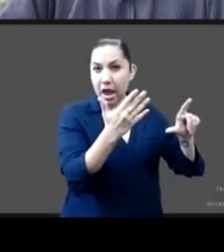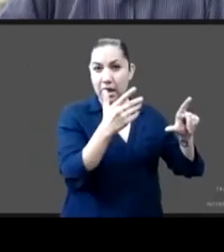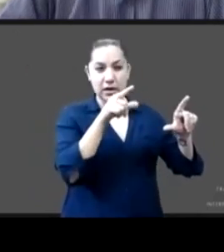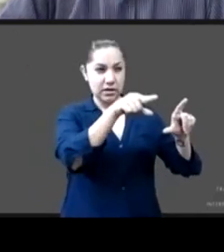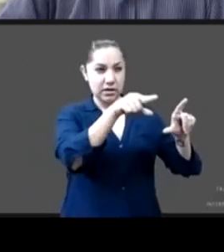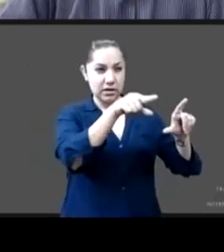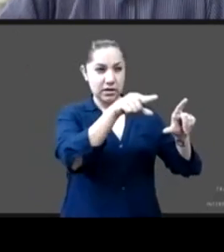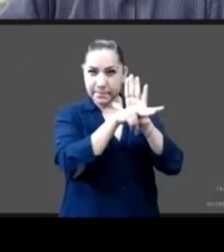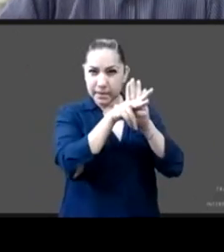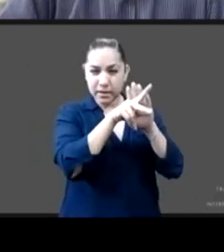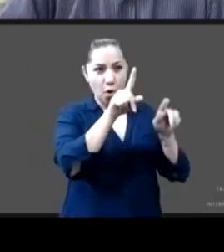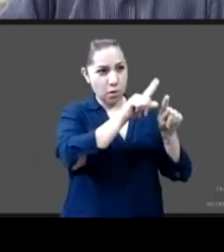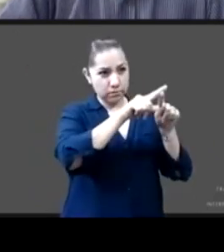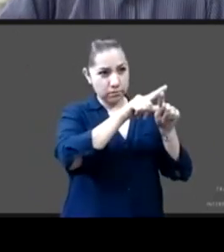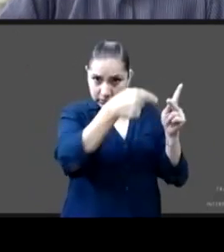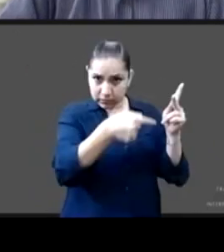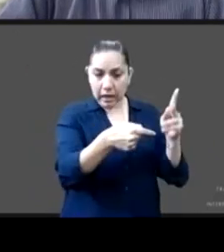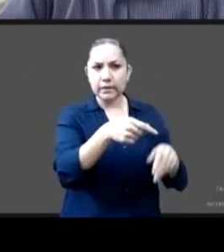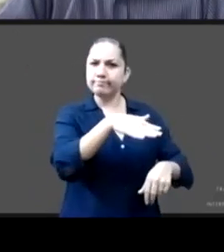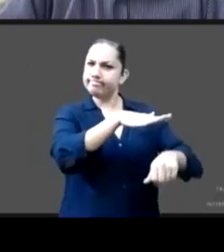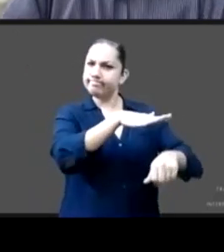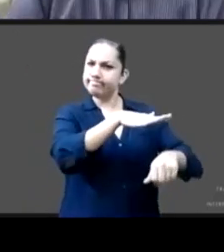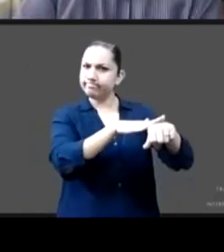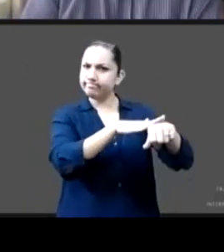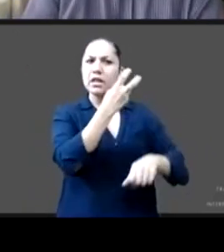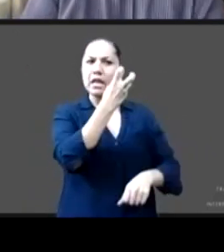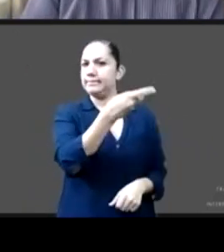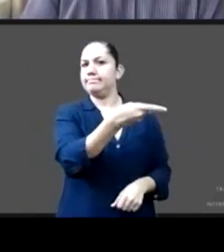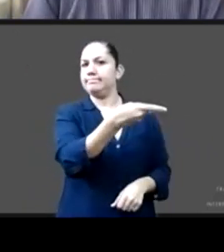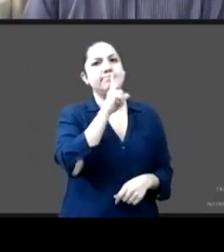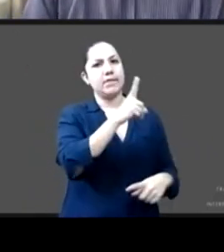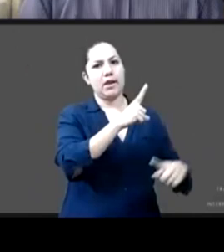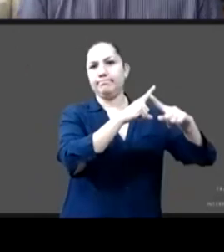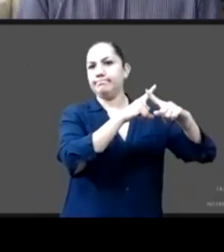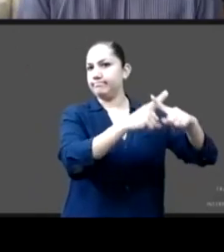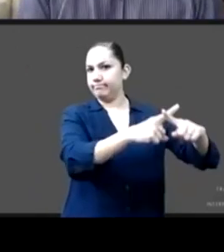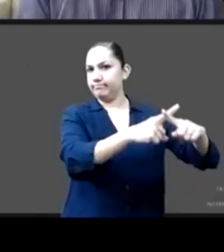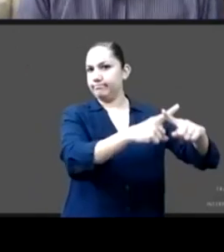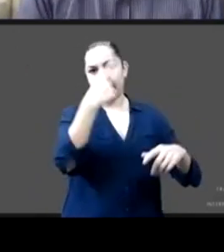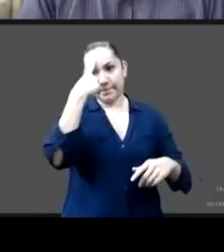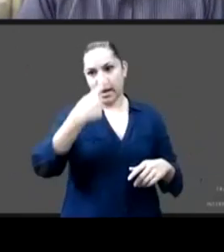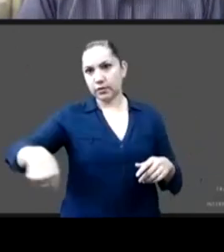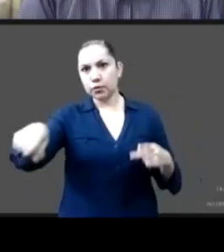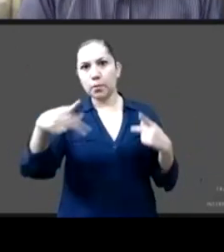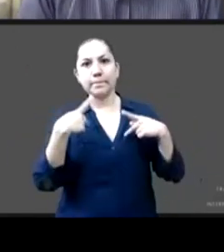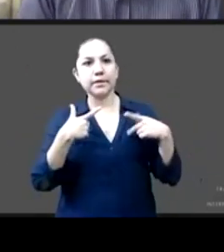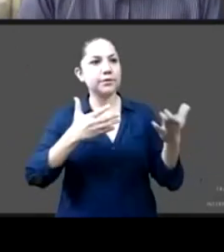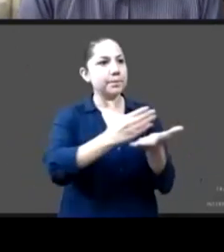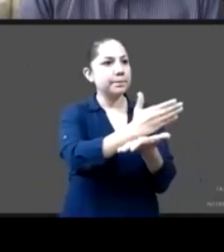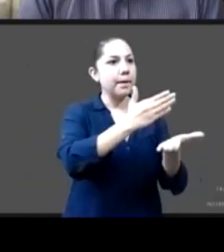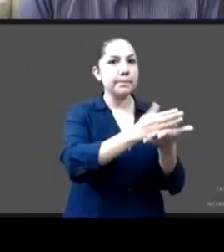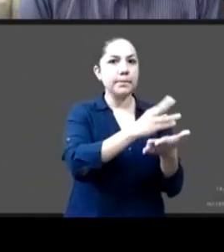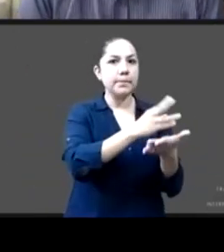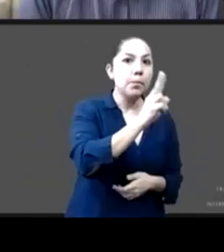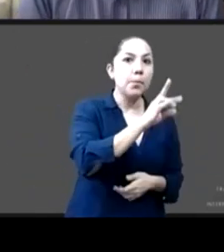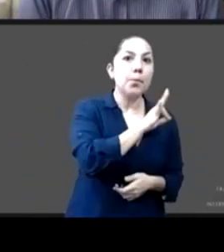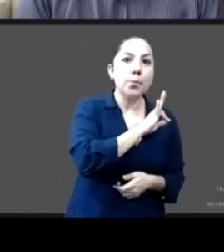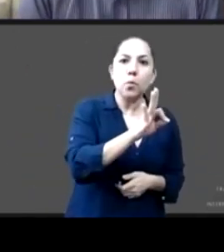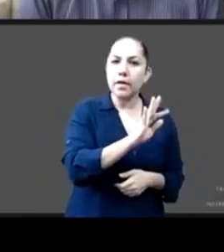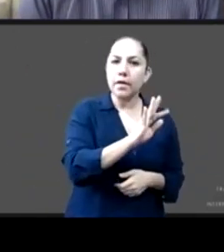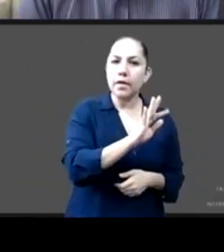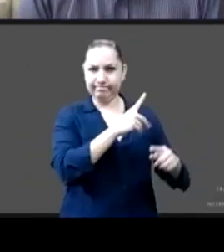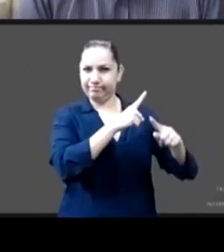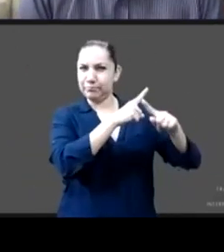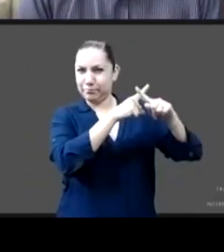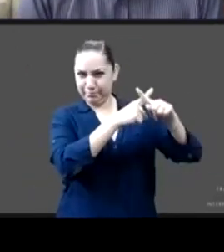quede sin acceso al usuario. Y sin acceso a todos los usuarios de esa